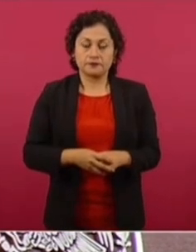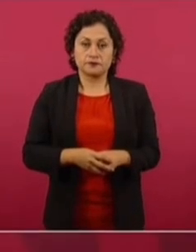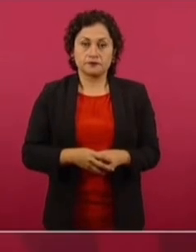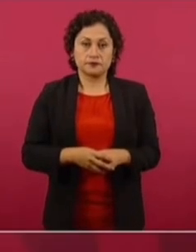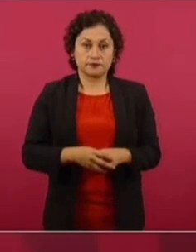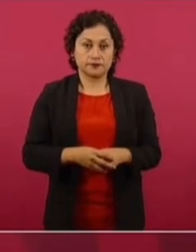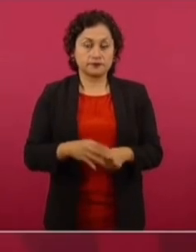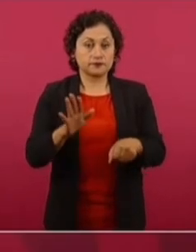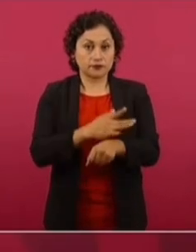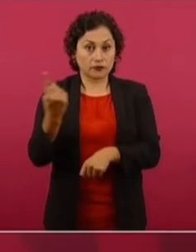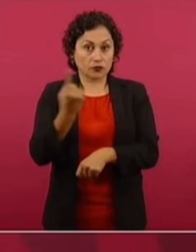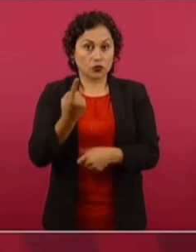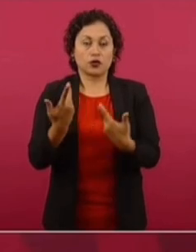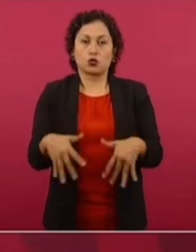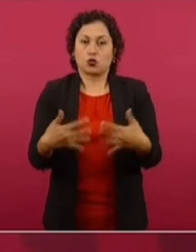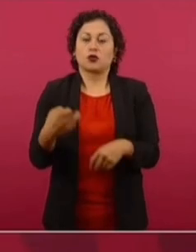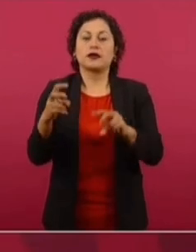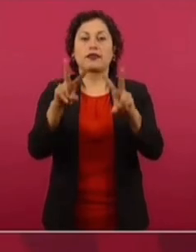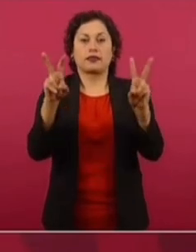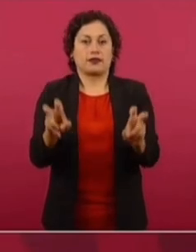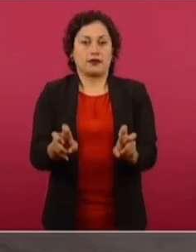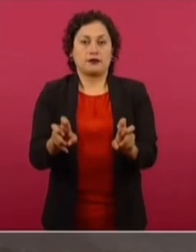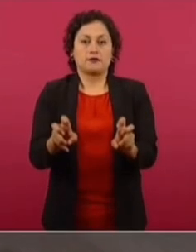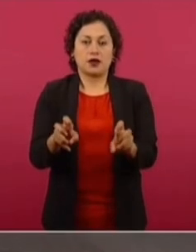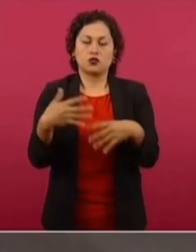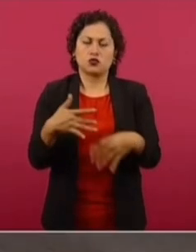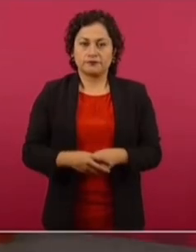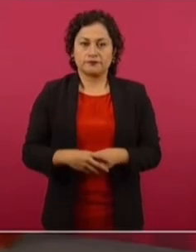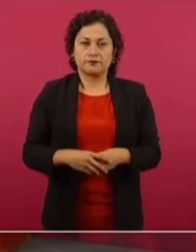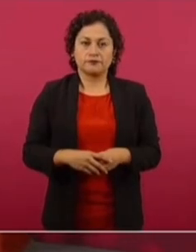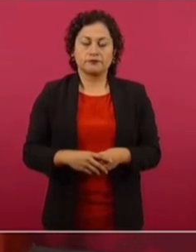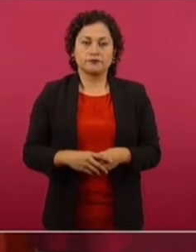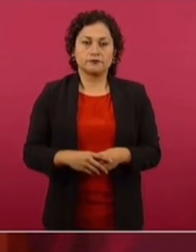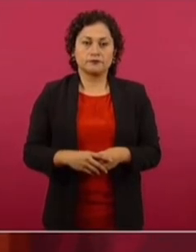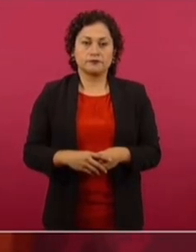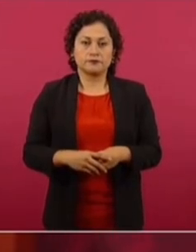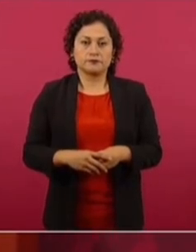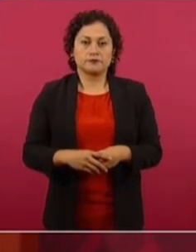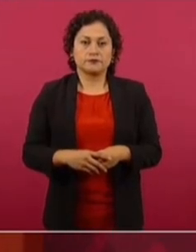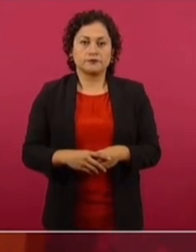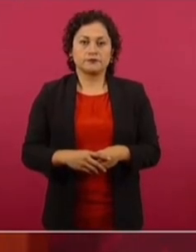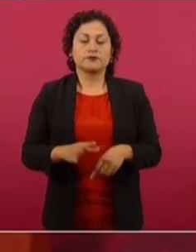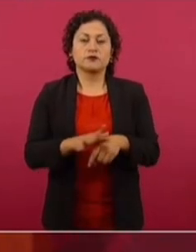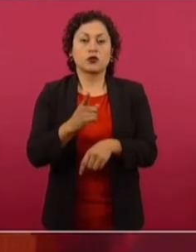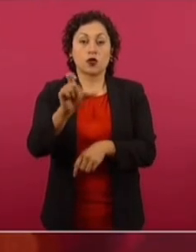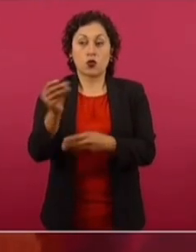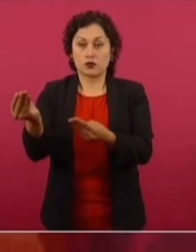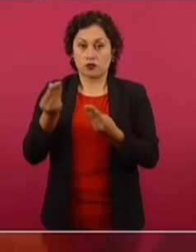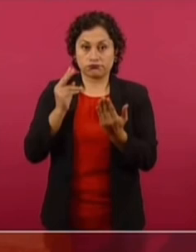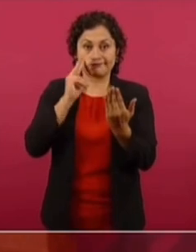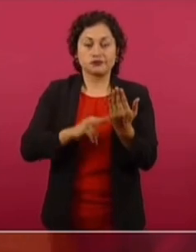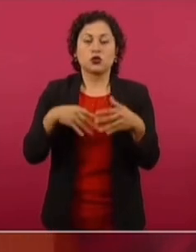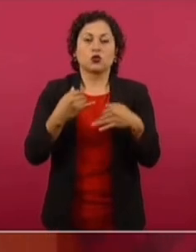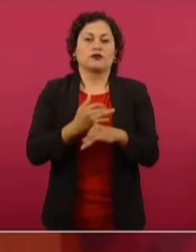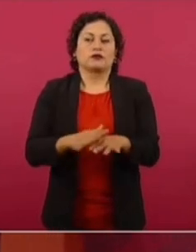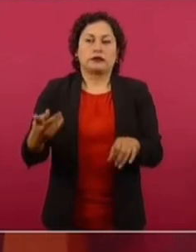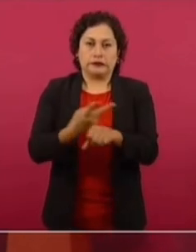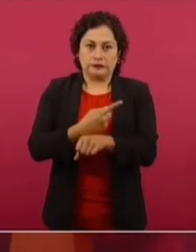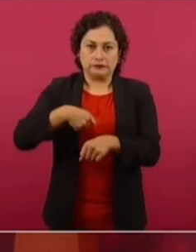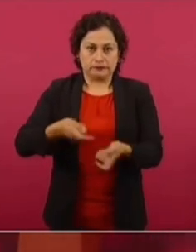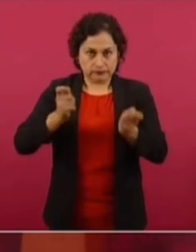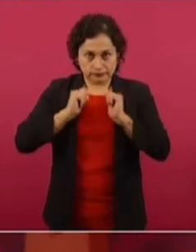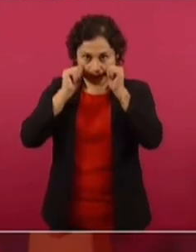porque pues es un tema muy doloroso. Desde que tenemos la información de lo sucedido, estamos